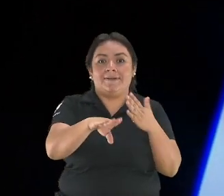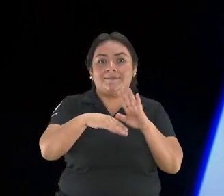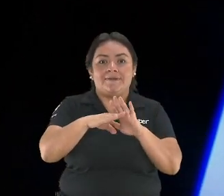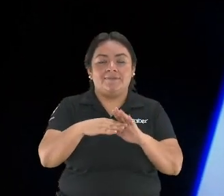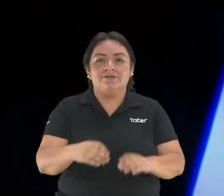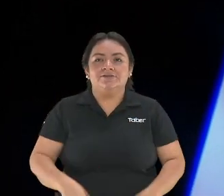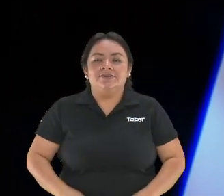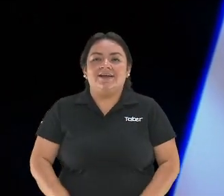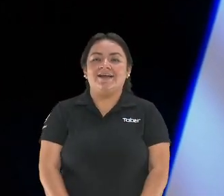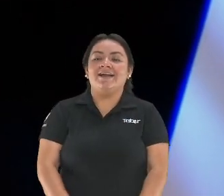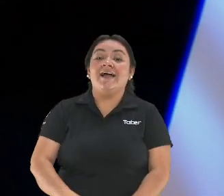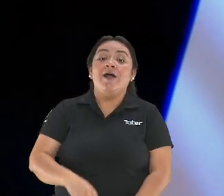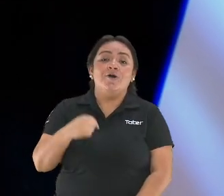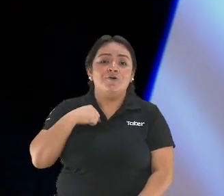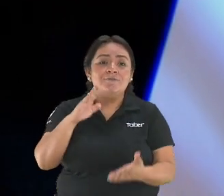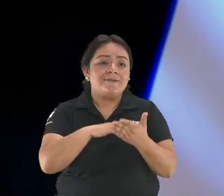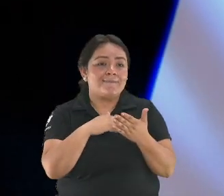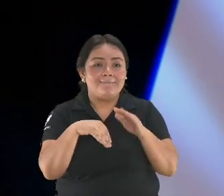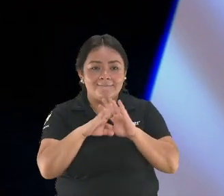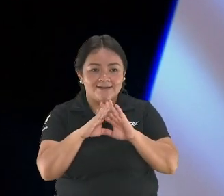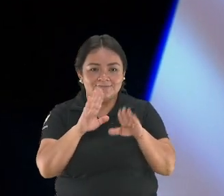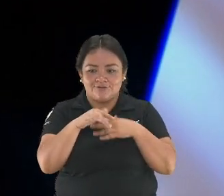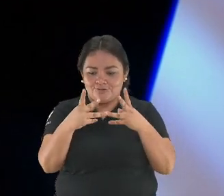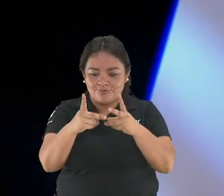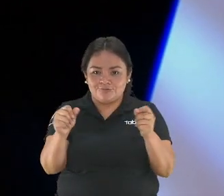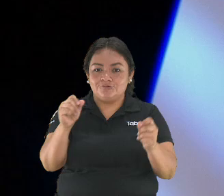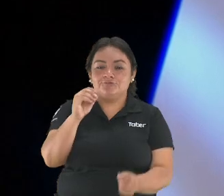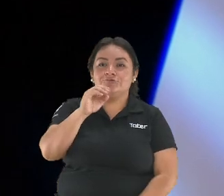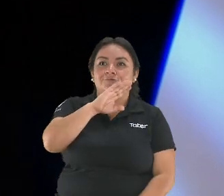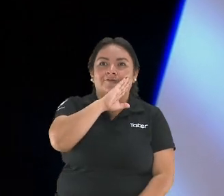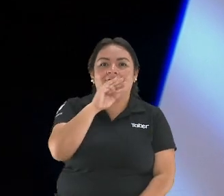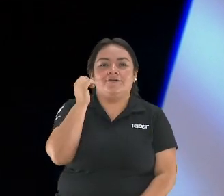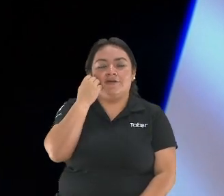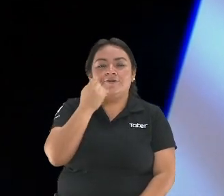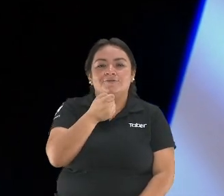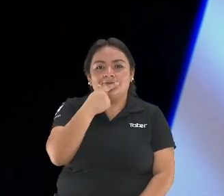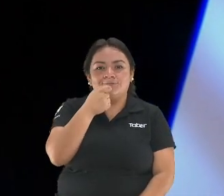tú dices hoy ya no más pastor pero todo se me va en medicinas